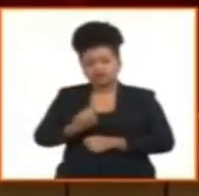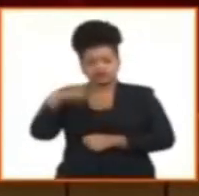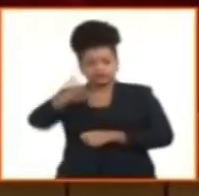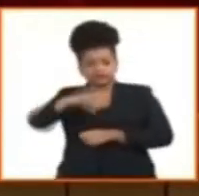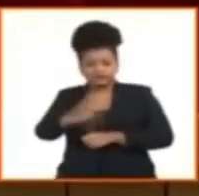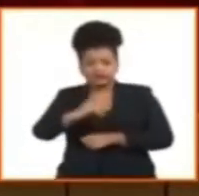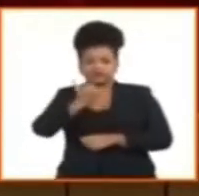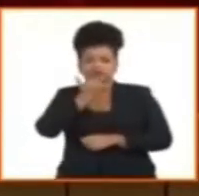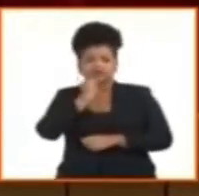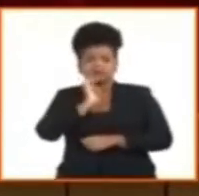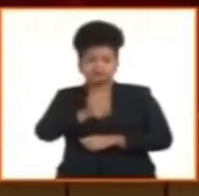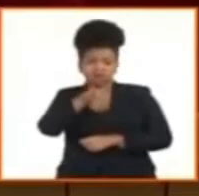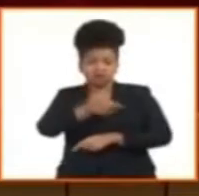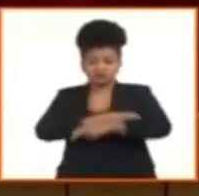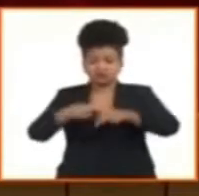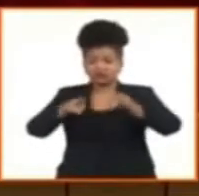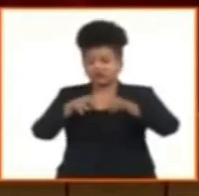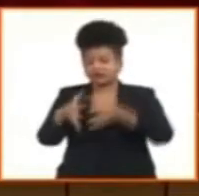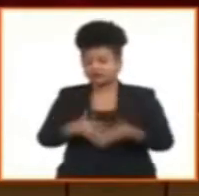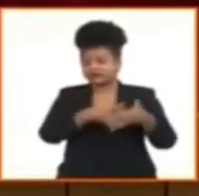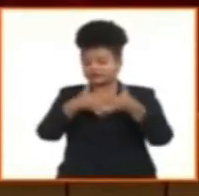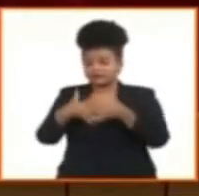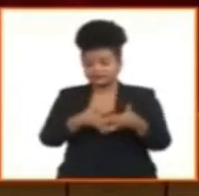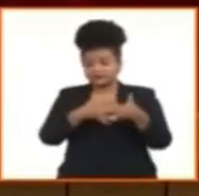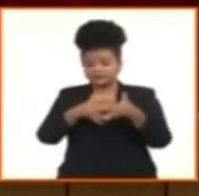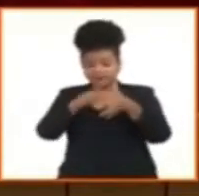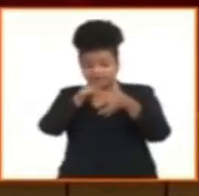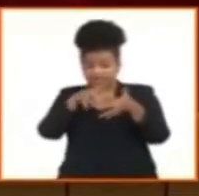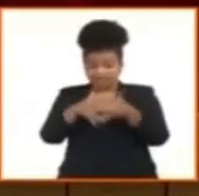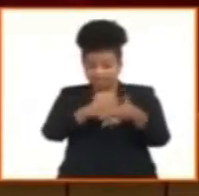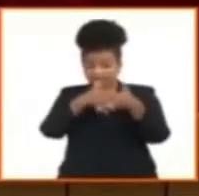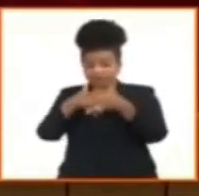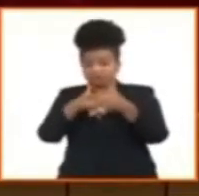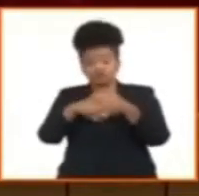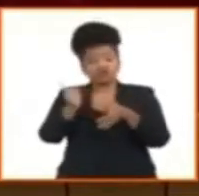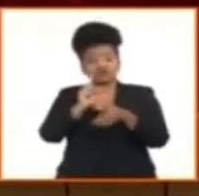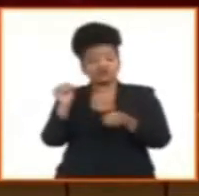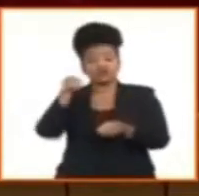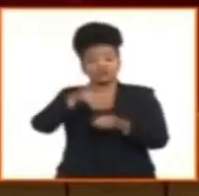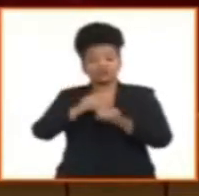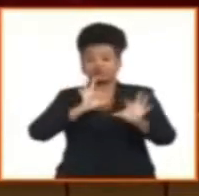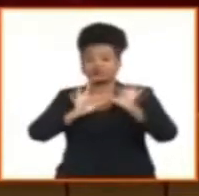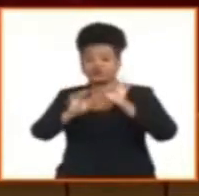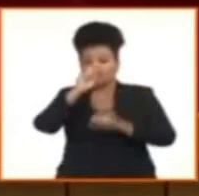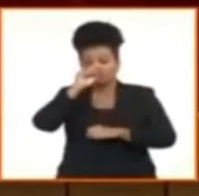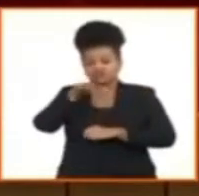en Estados Unidos, el único país en el mundo que no es parte de la Convención de los Derechos del Niño.